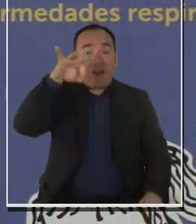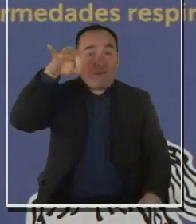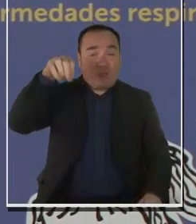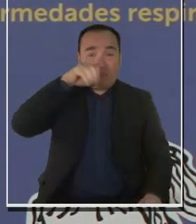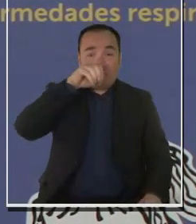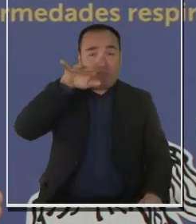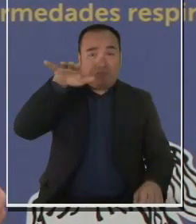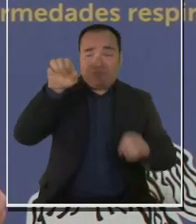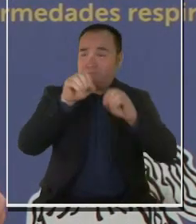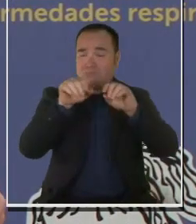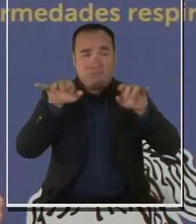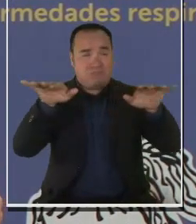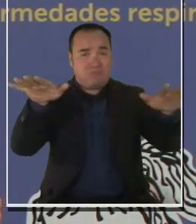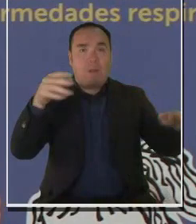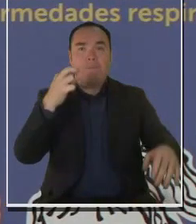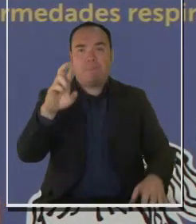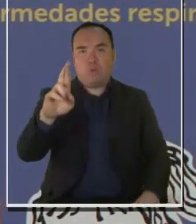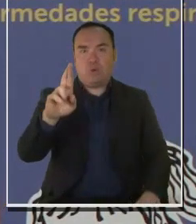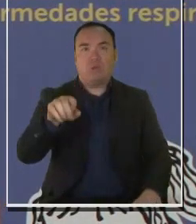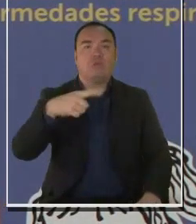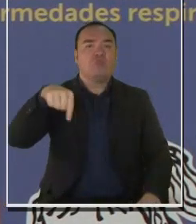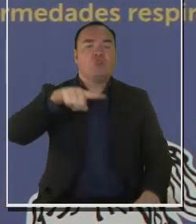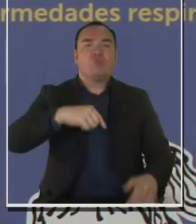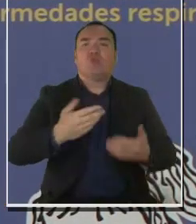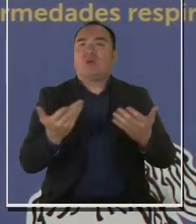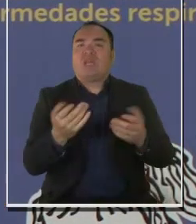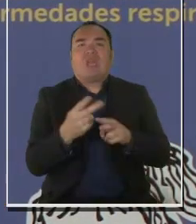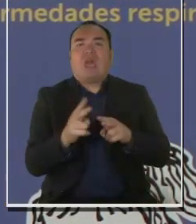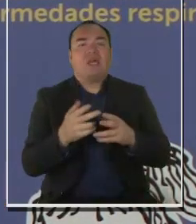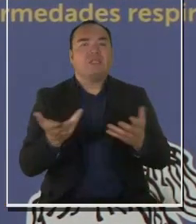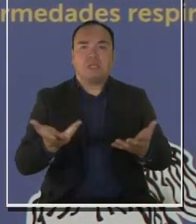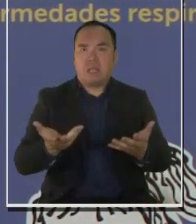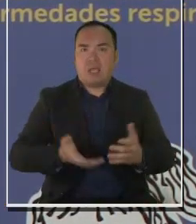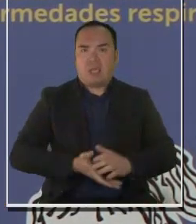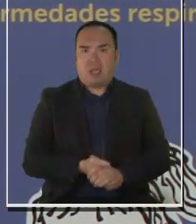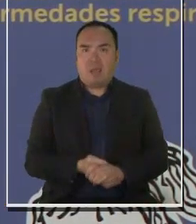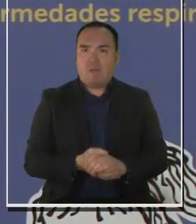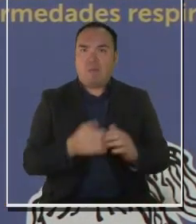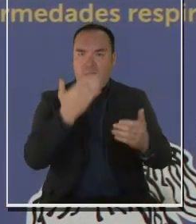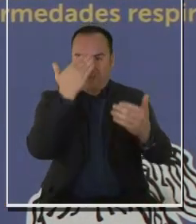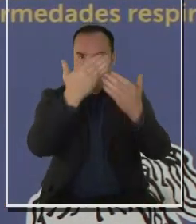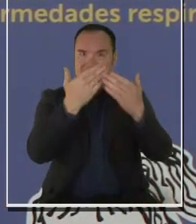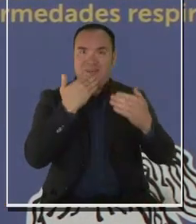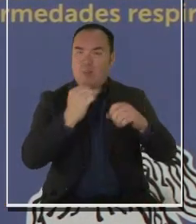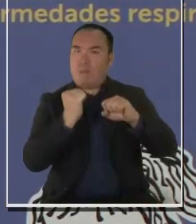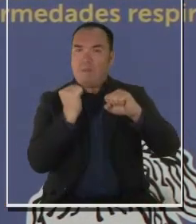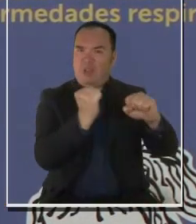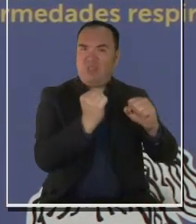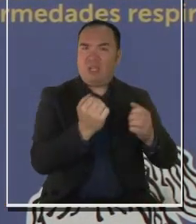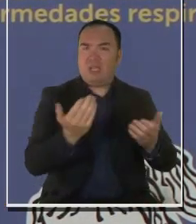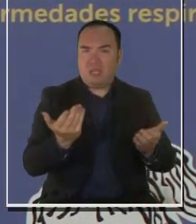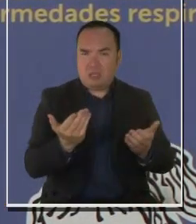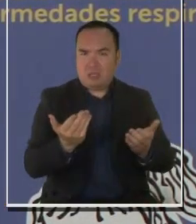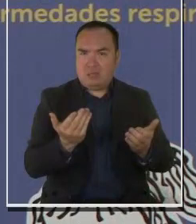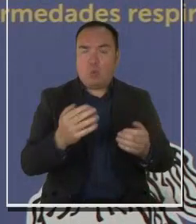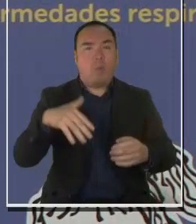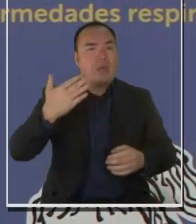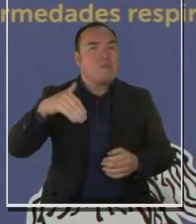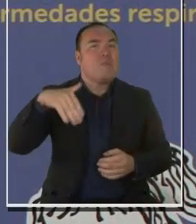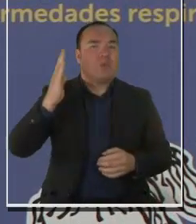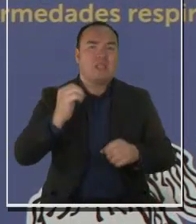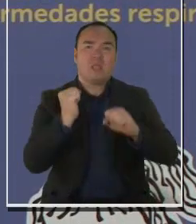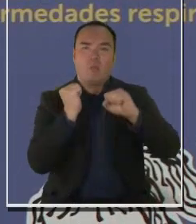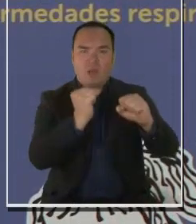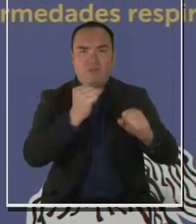respiratorios. Por lo tanto, ¿qué podemos hacer para prevenir? Y una de las formas más importantes para prevenir